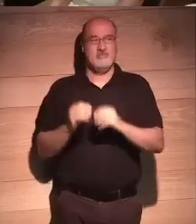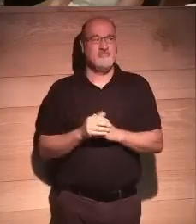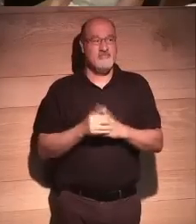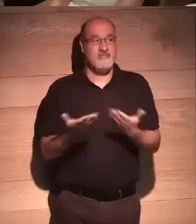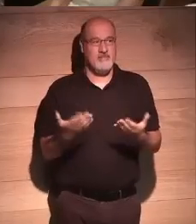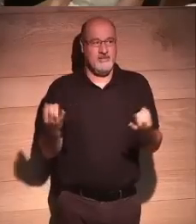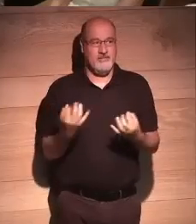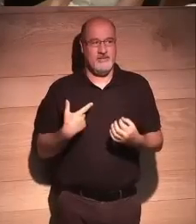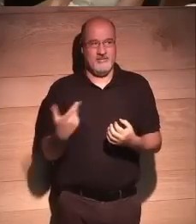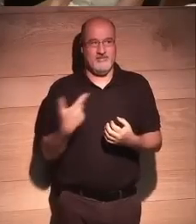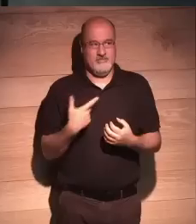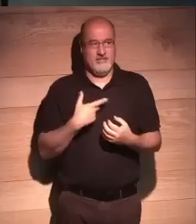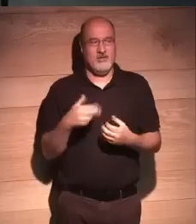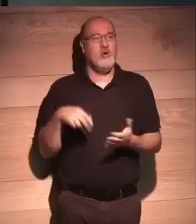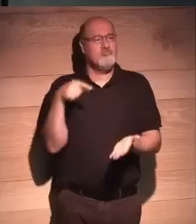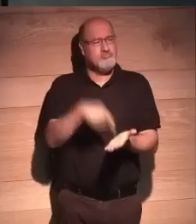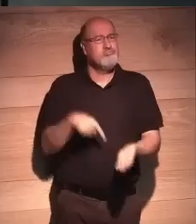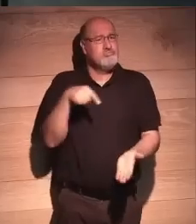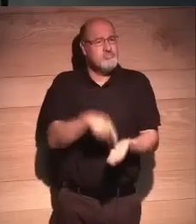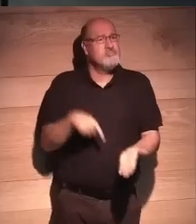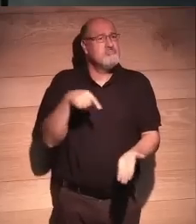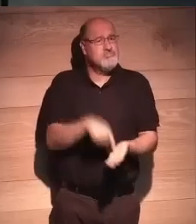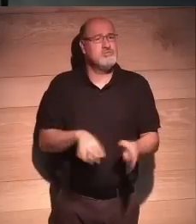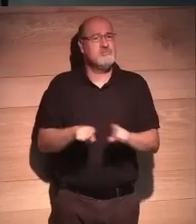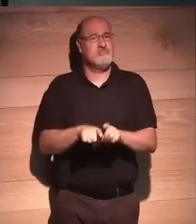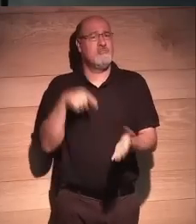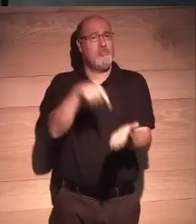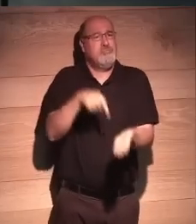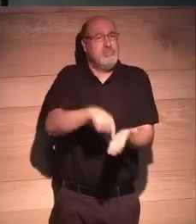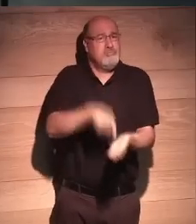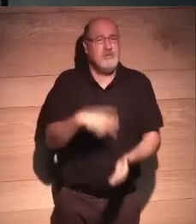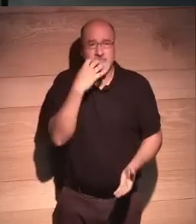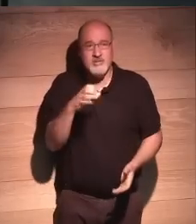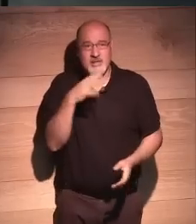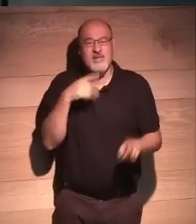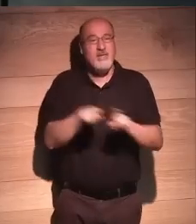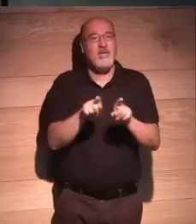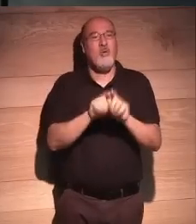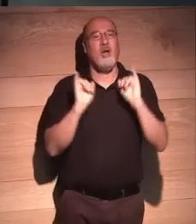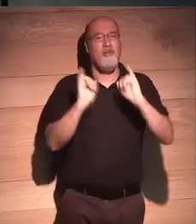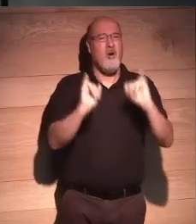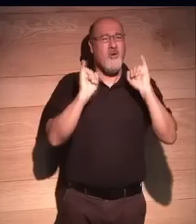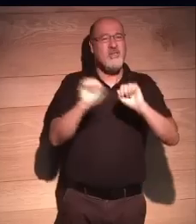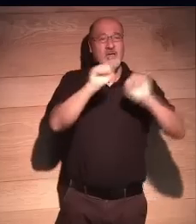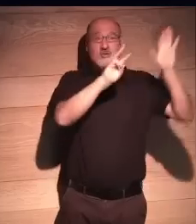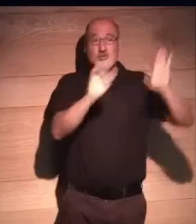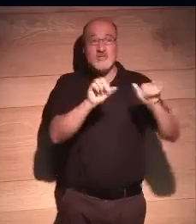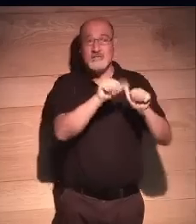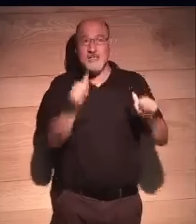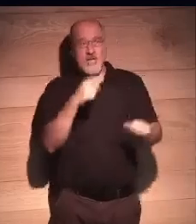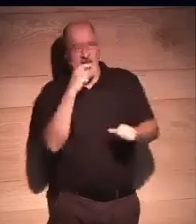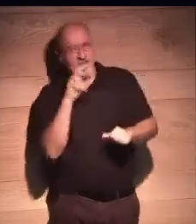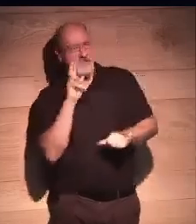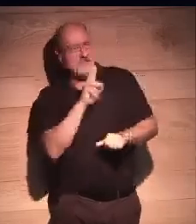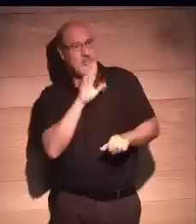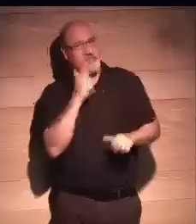¿Qué nos pasa? Esto lo tengo que reivindicar. ¿Qué? Nos pasa un poco como con la movida. Os tenemos cierta envidia sana de